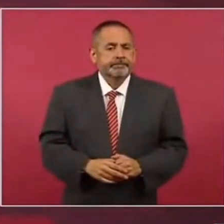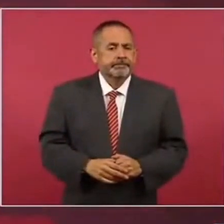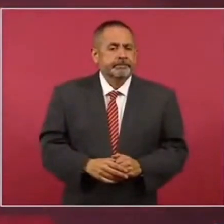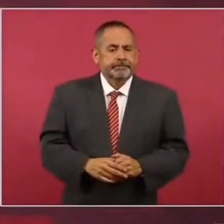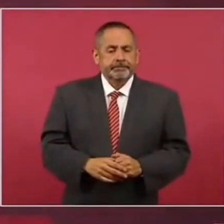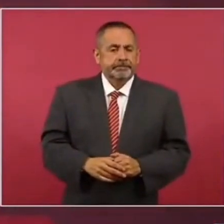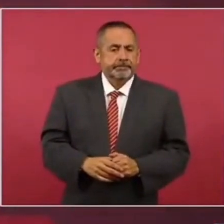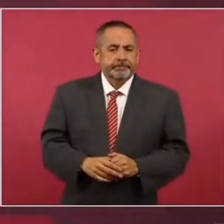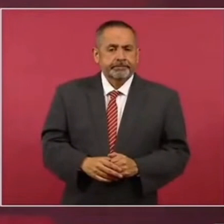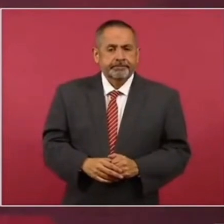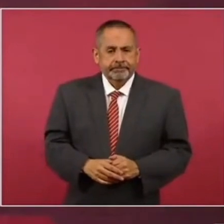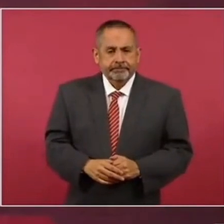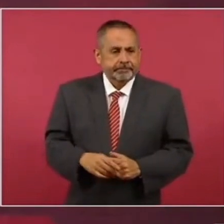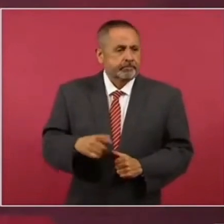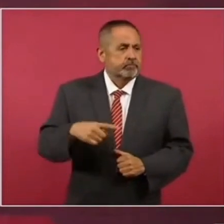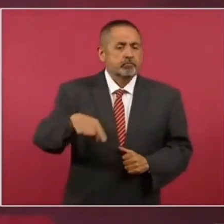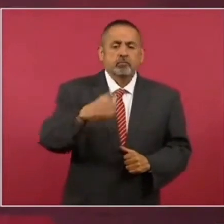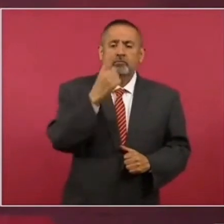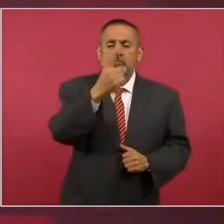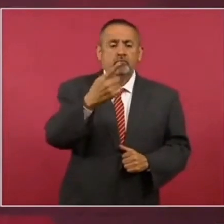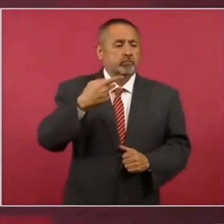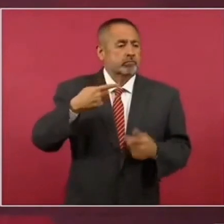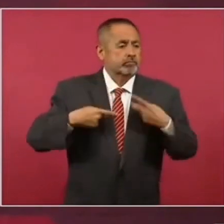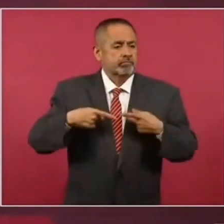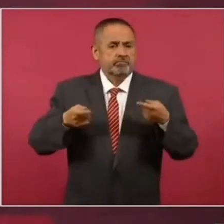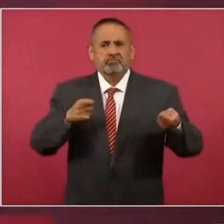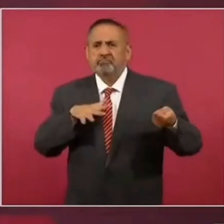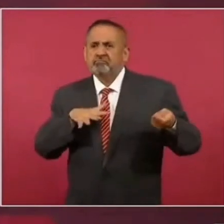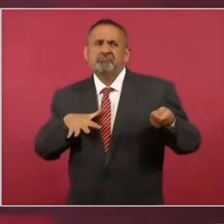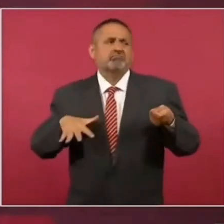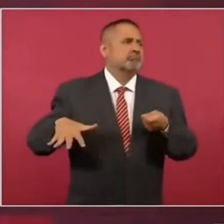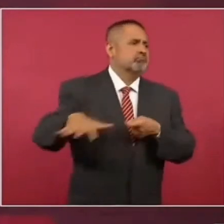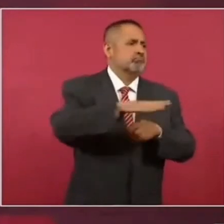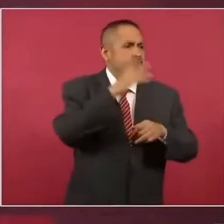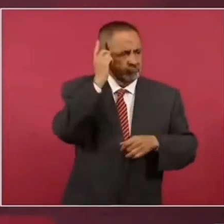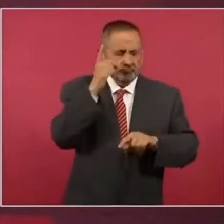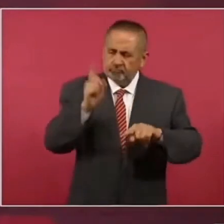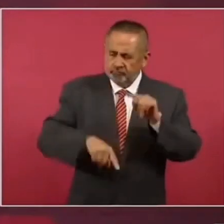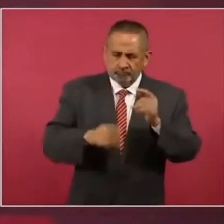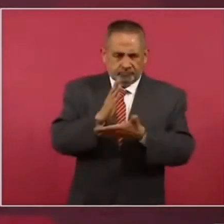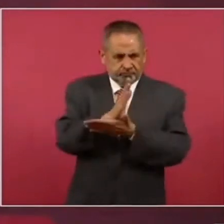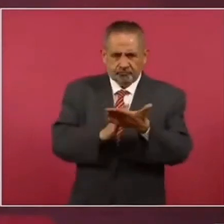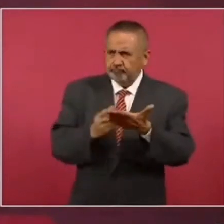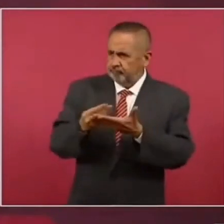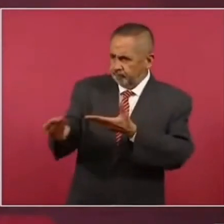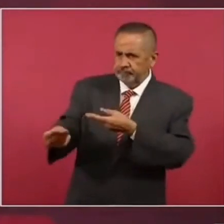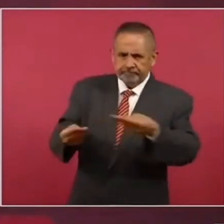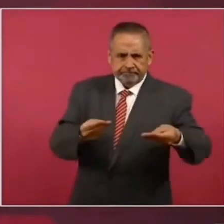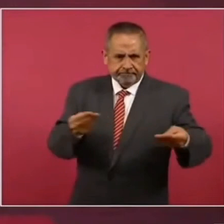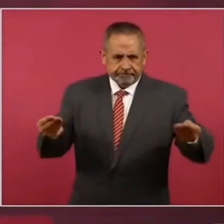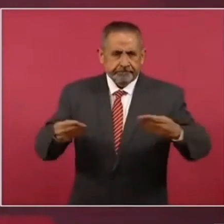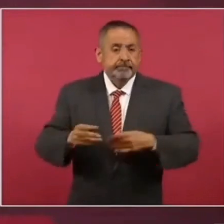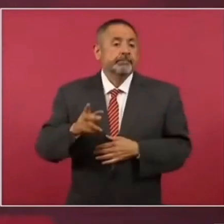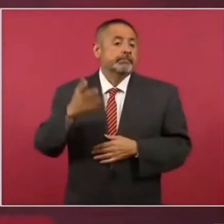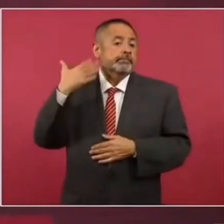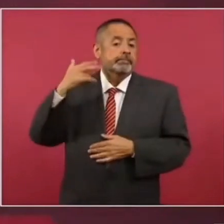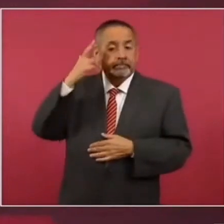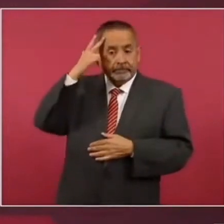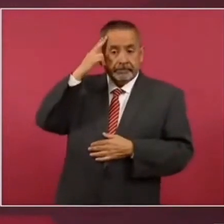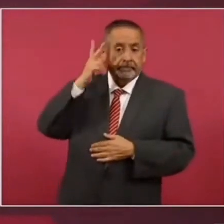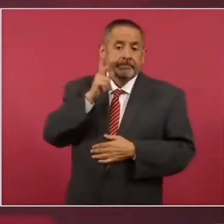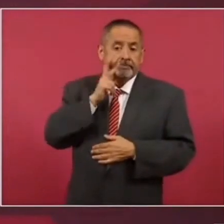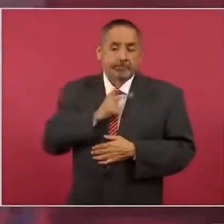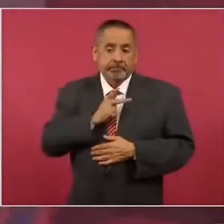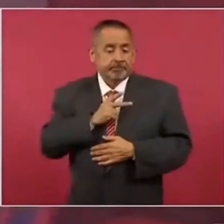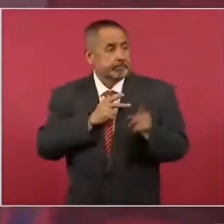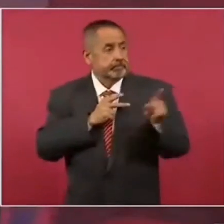desmontan los latifundios, se recupera el petróleo que había entregado Porfirio Díaz a